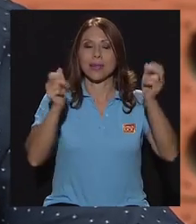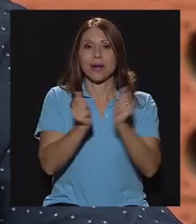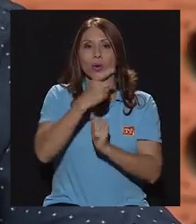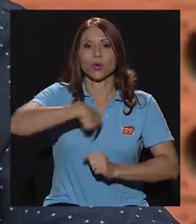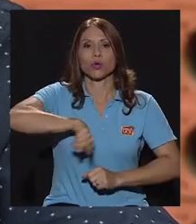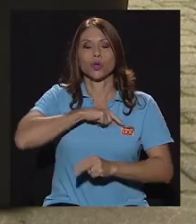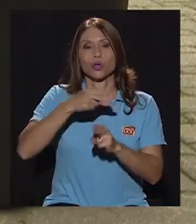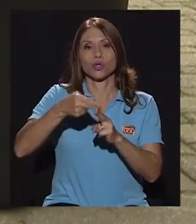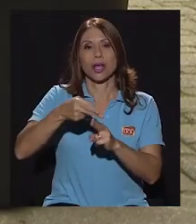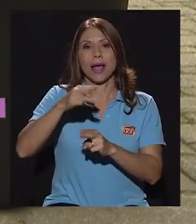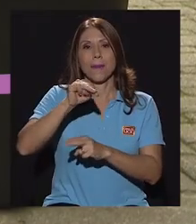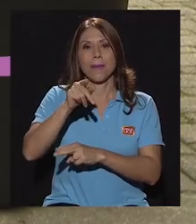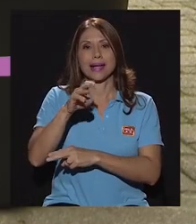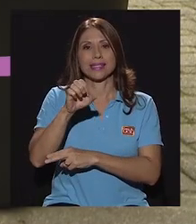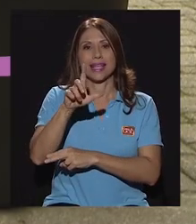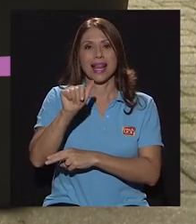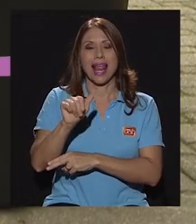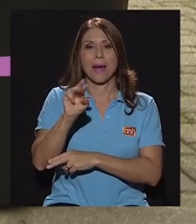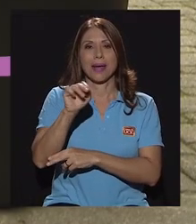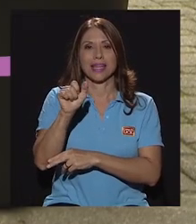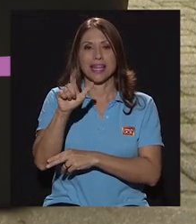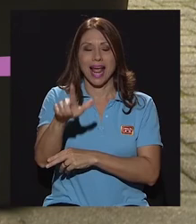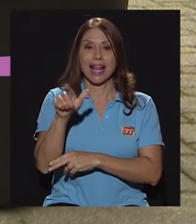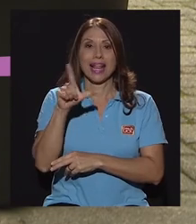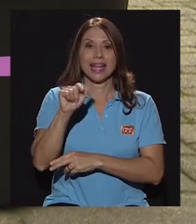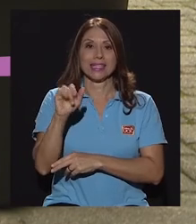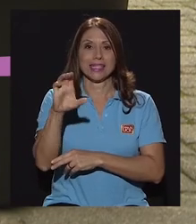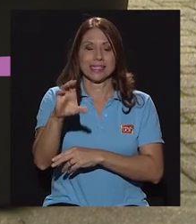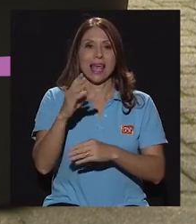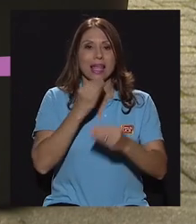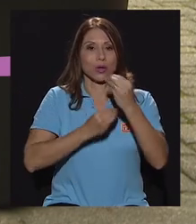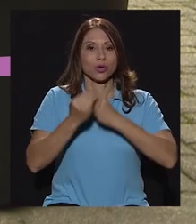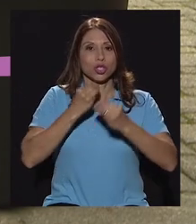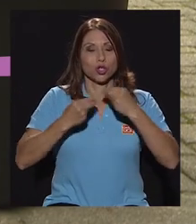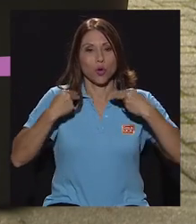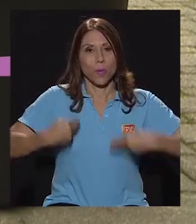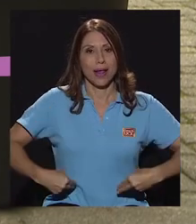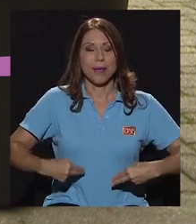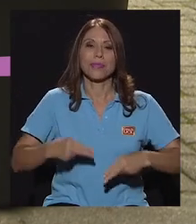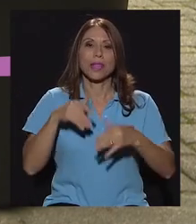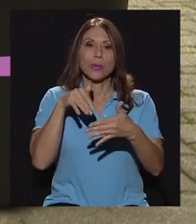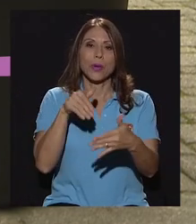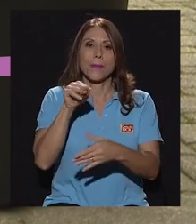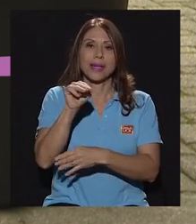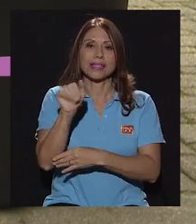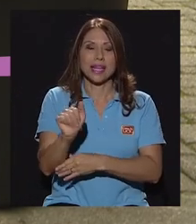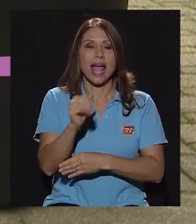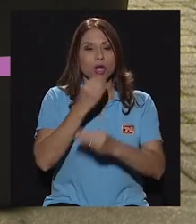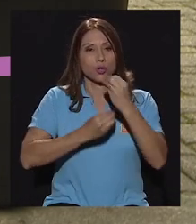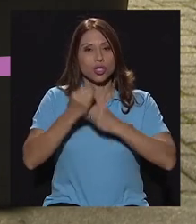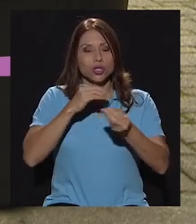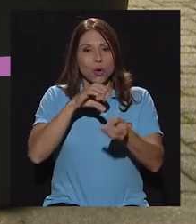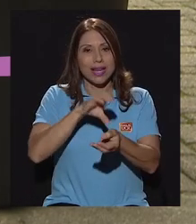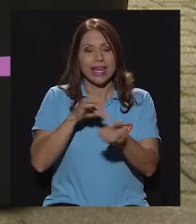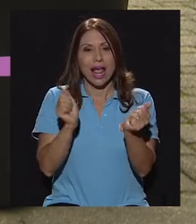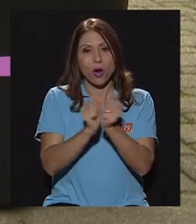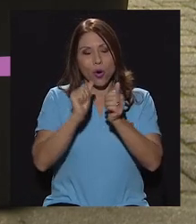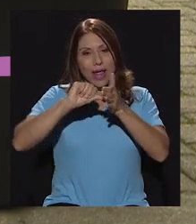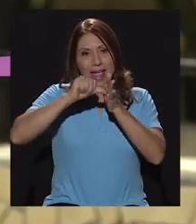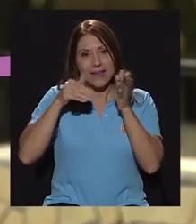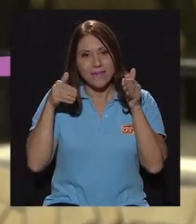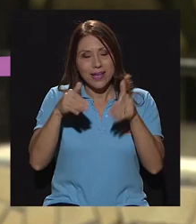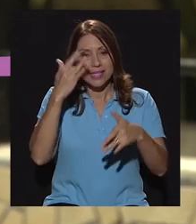de este tema está con nosotros Marcela Madrigal Garbanzo. Ella es licenciada en nutrición humana y tiene una maestría en nutrición clínica